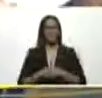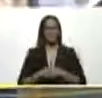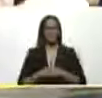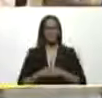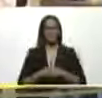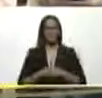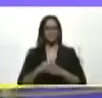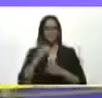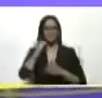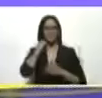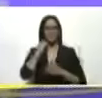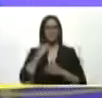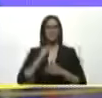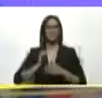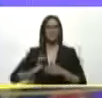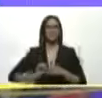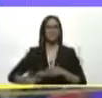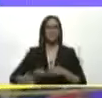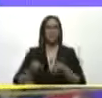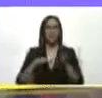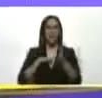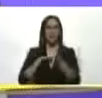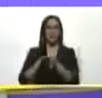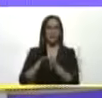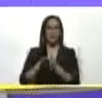as avanzando